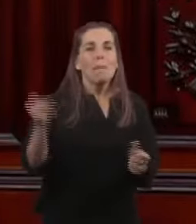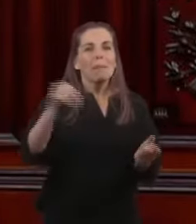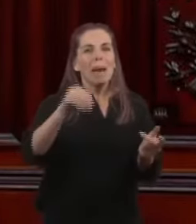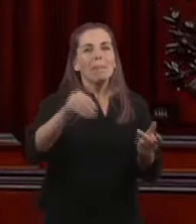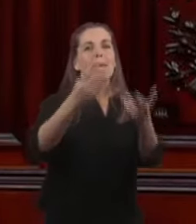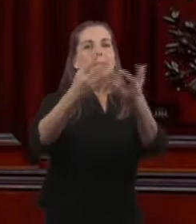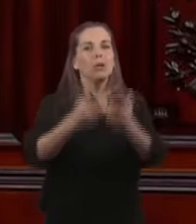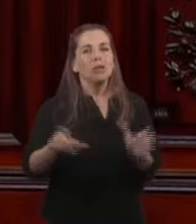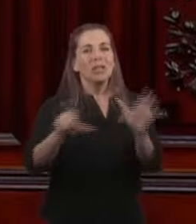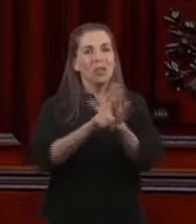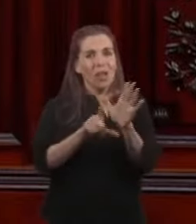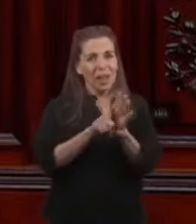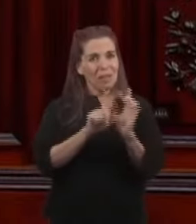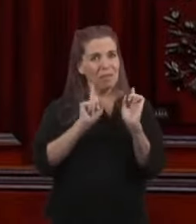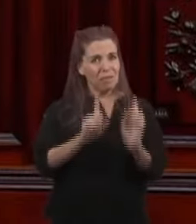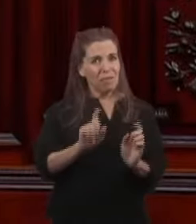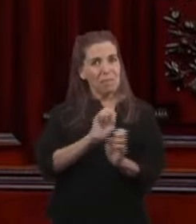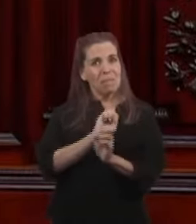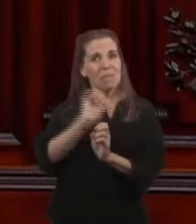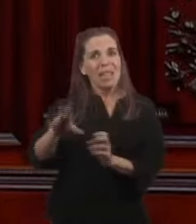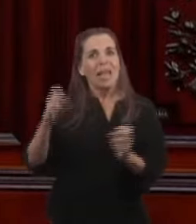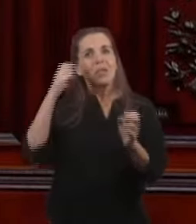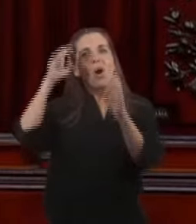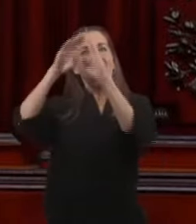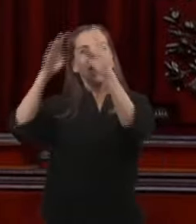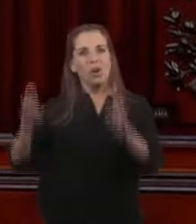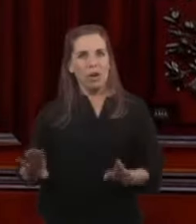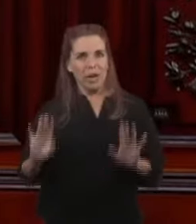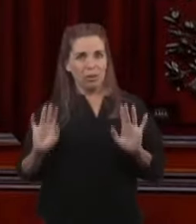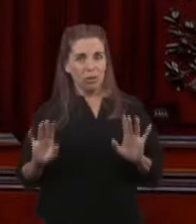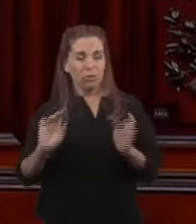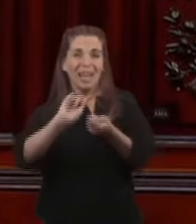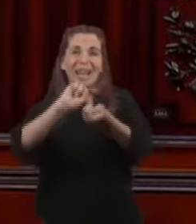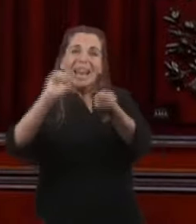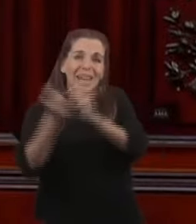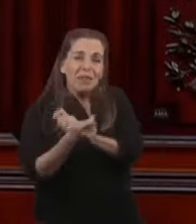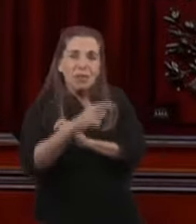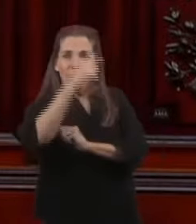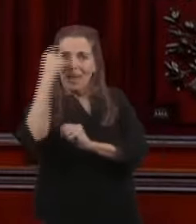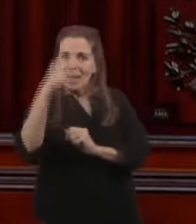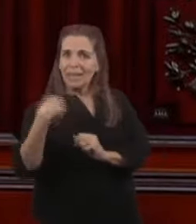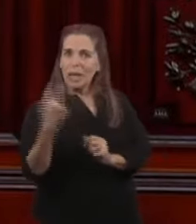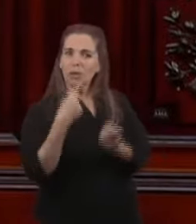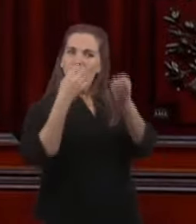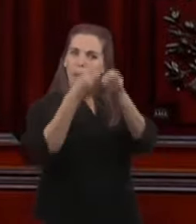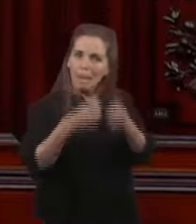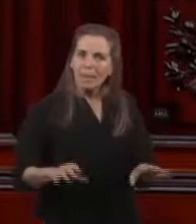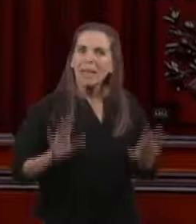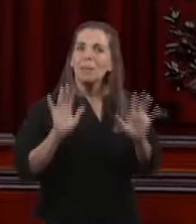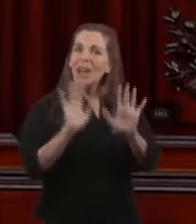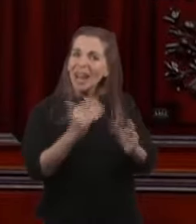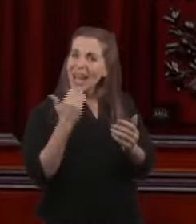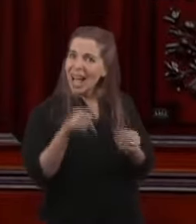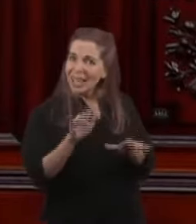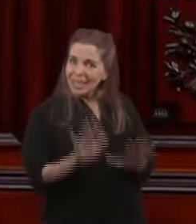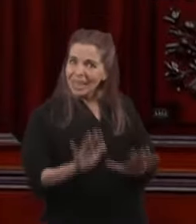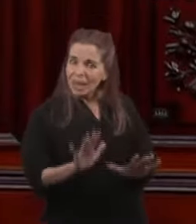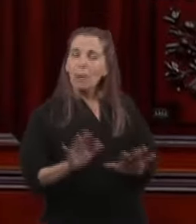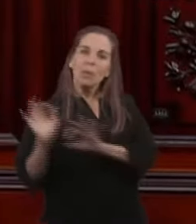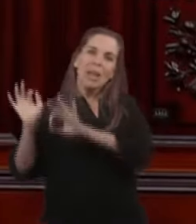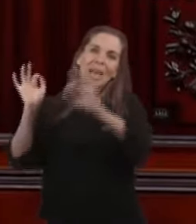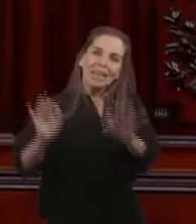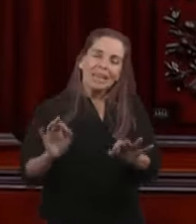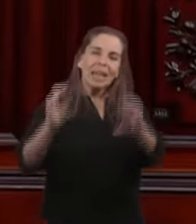este congreso gracias a esta mega reforma del estado que hemos emprendido estaremos alcanzando niveles de